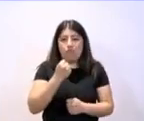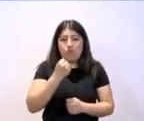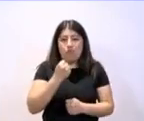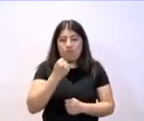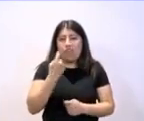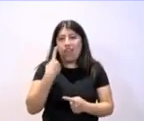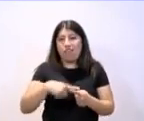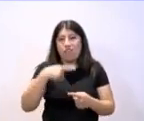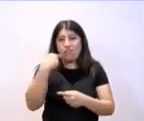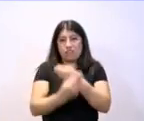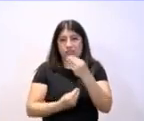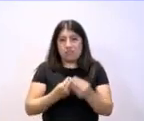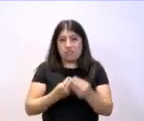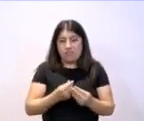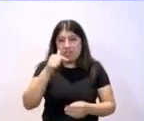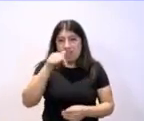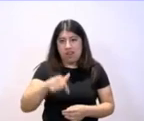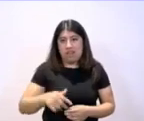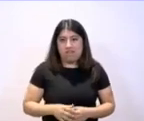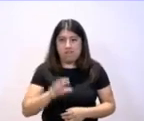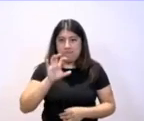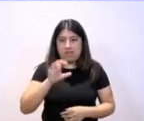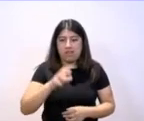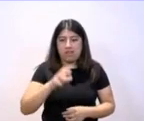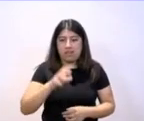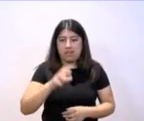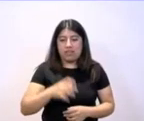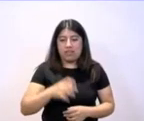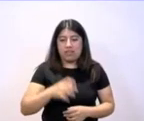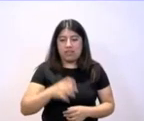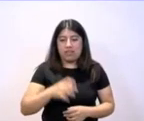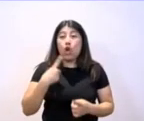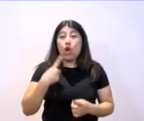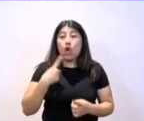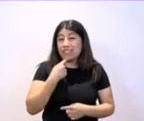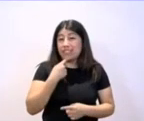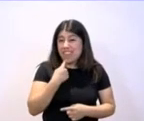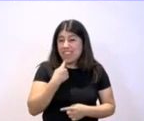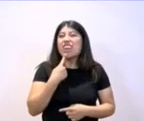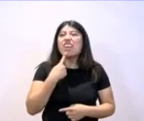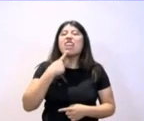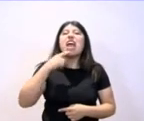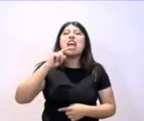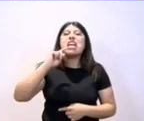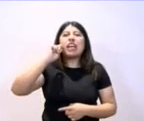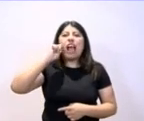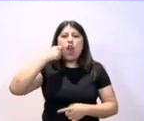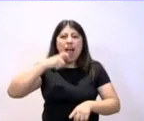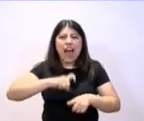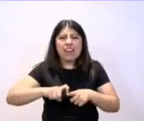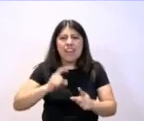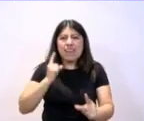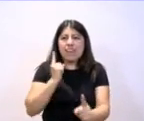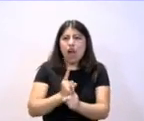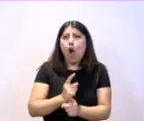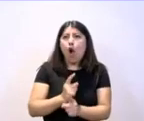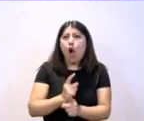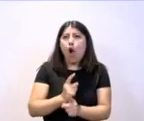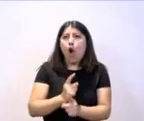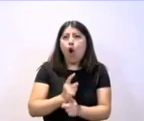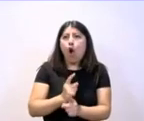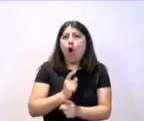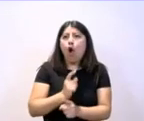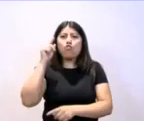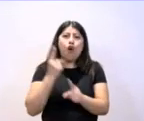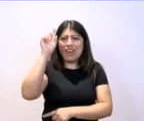hacer de este país, señora Lacid. Esas afirmaciones son xenófobas, racistas y son de vergüenza. Y como